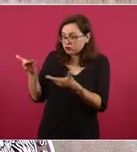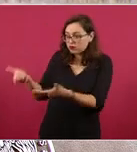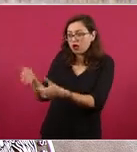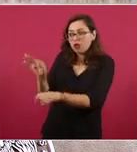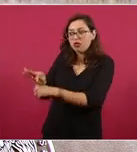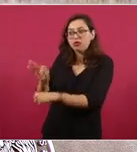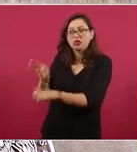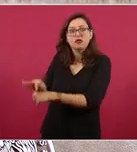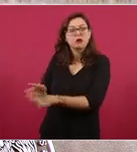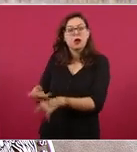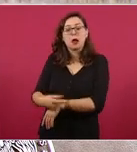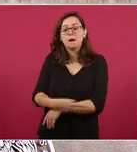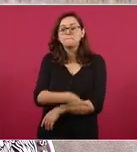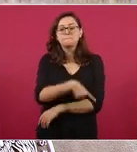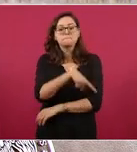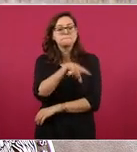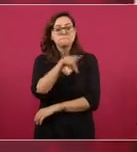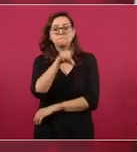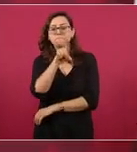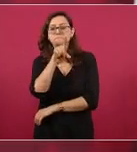¿Dónde está la libertad de expresión?